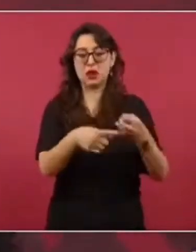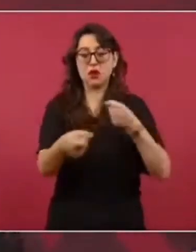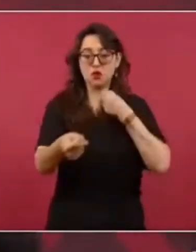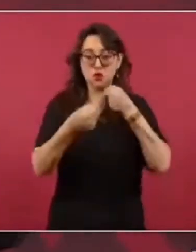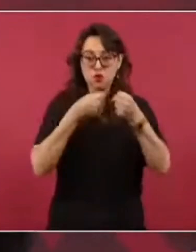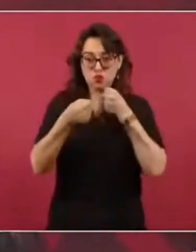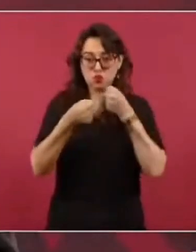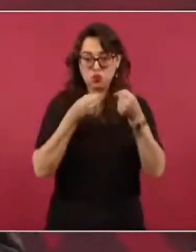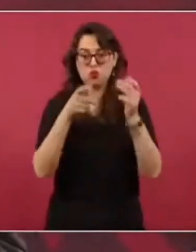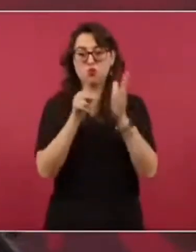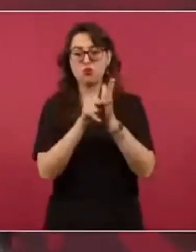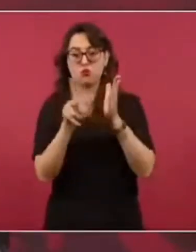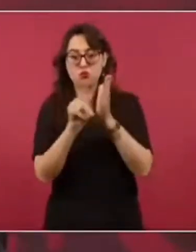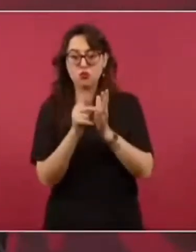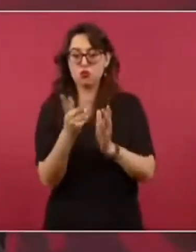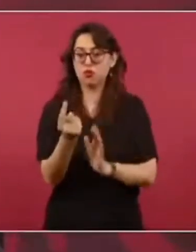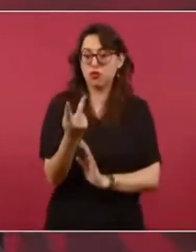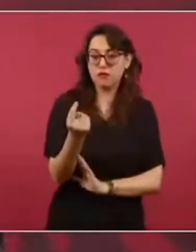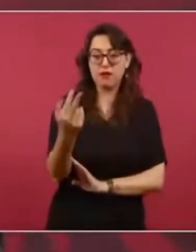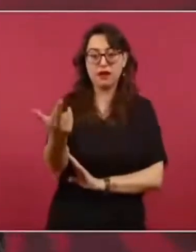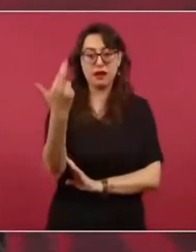Su labor principal